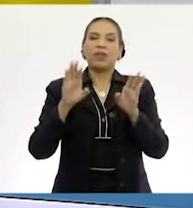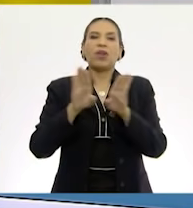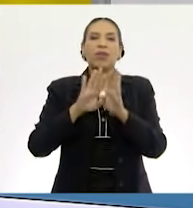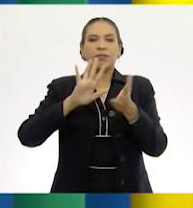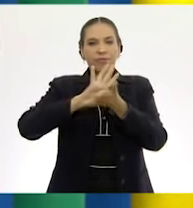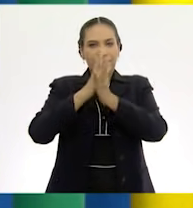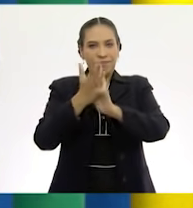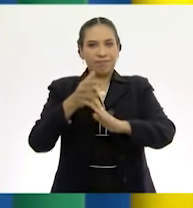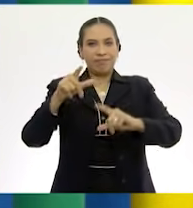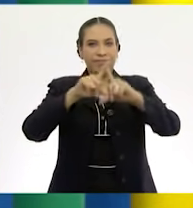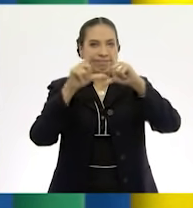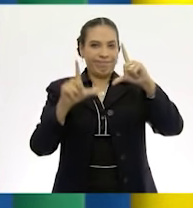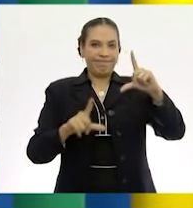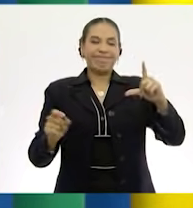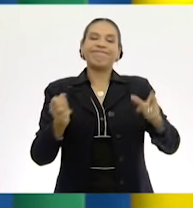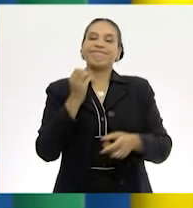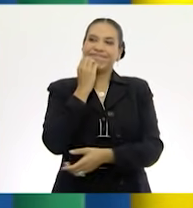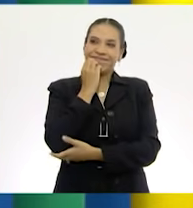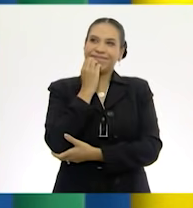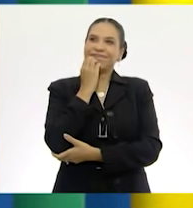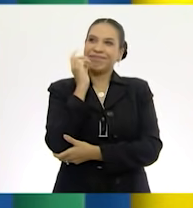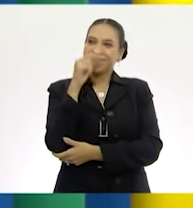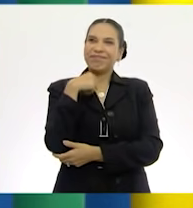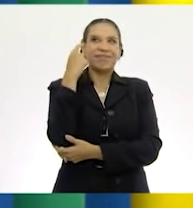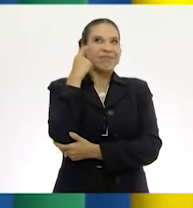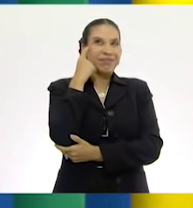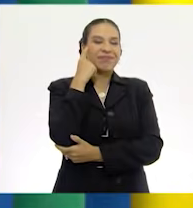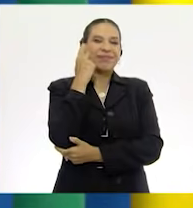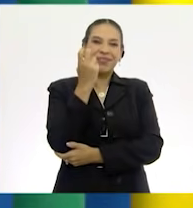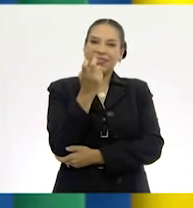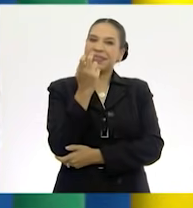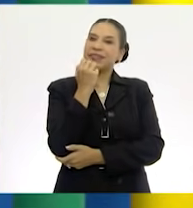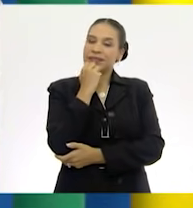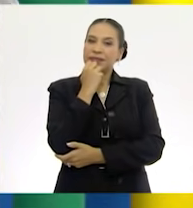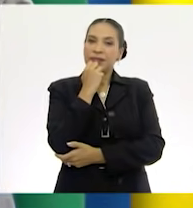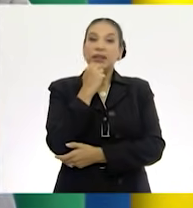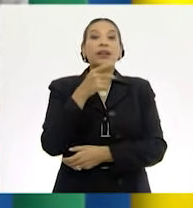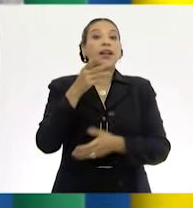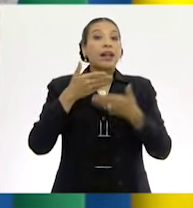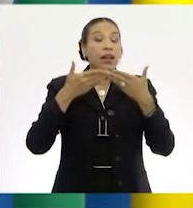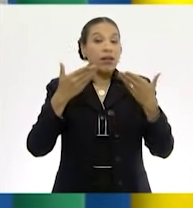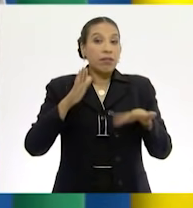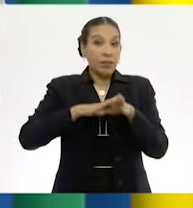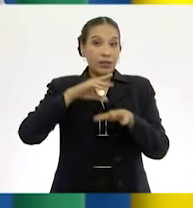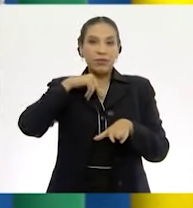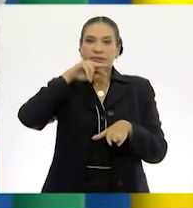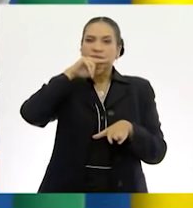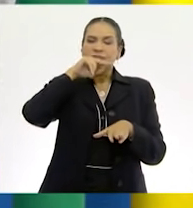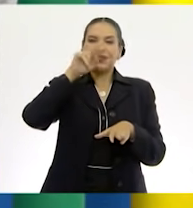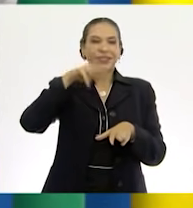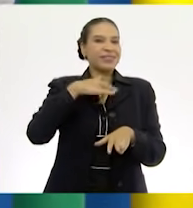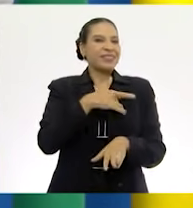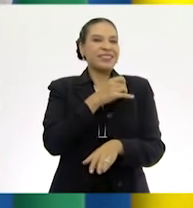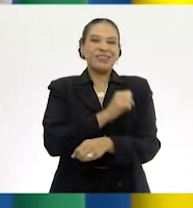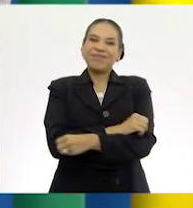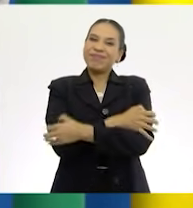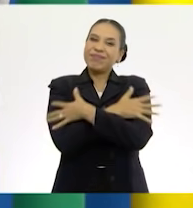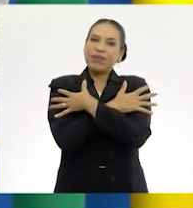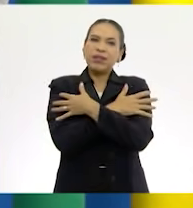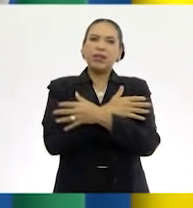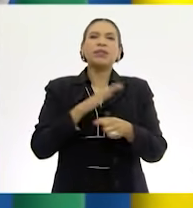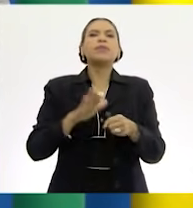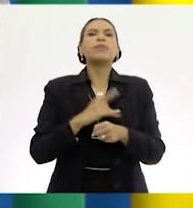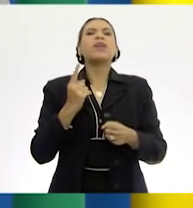nuestro país. Ya lo sospechaba, maestra. Pero esta vez, más que preocupado, estoy emocionado.